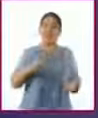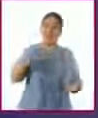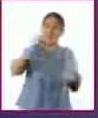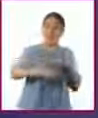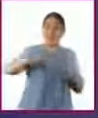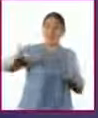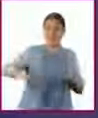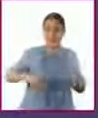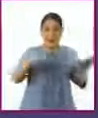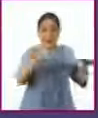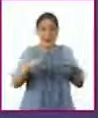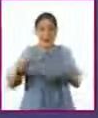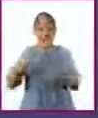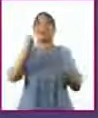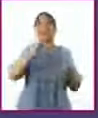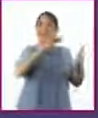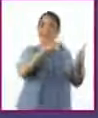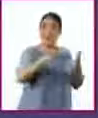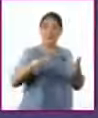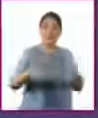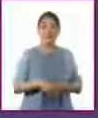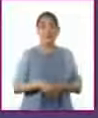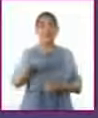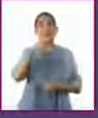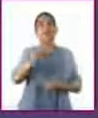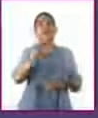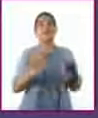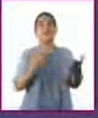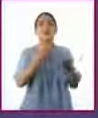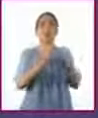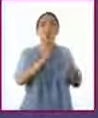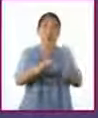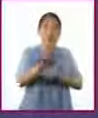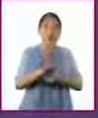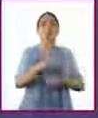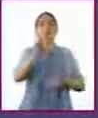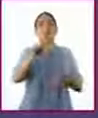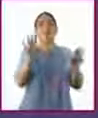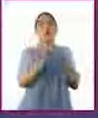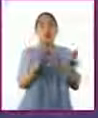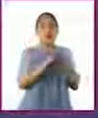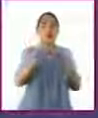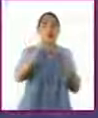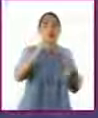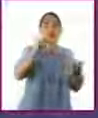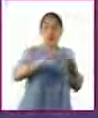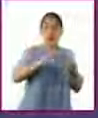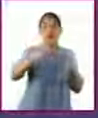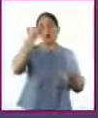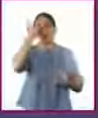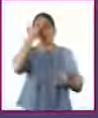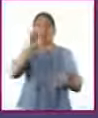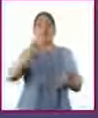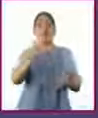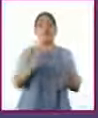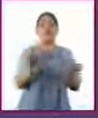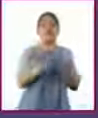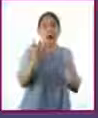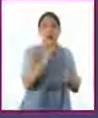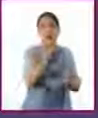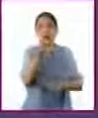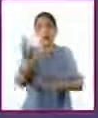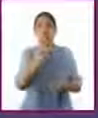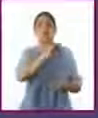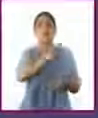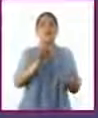la literatura. El propósito de esta sesión es orientarlos a conocer dónde y cómo es que ustedes pueden encontrar